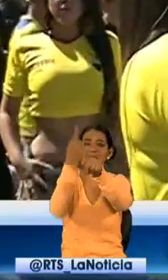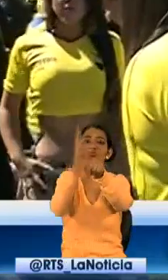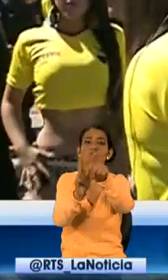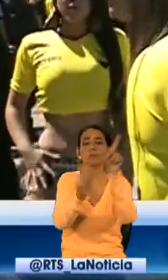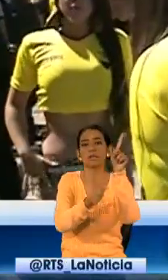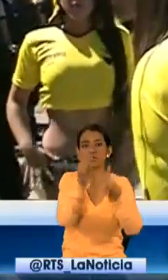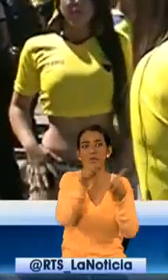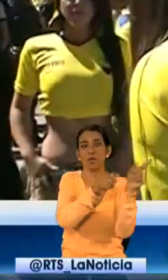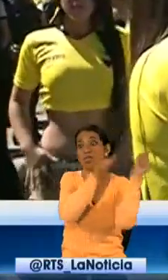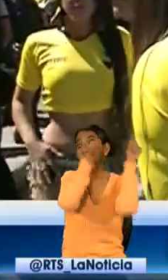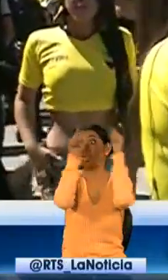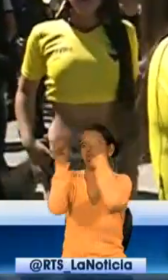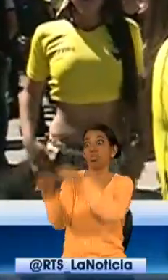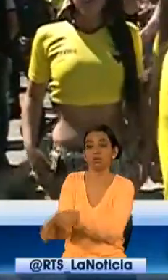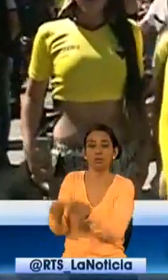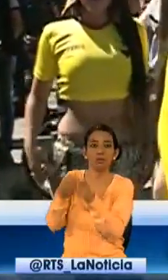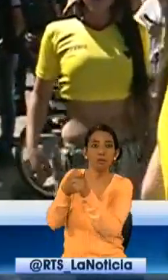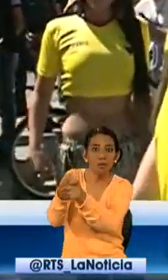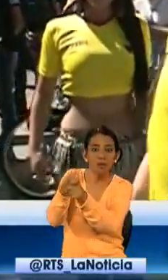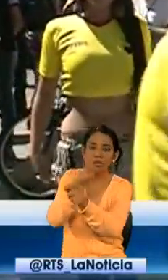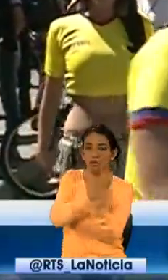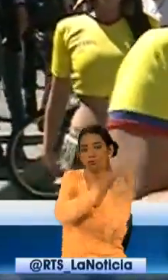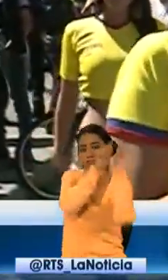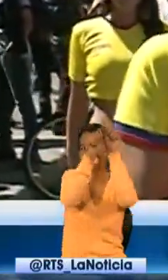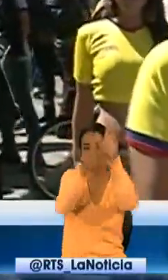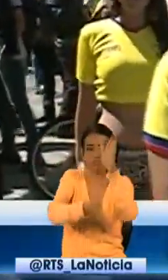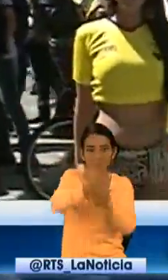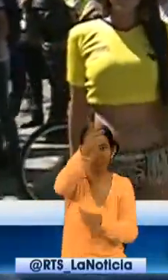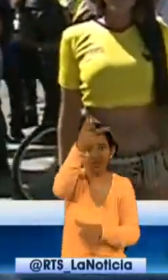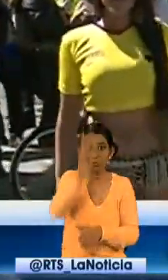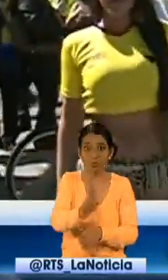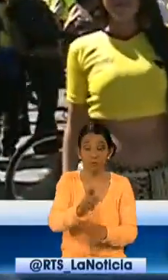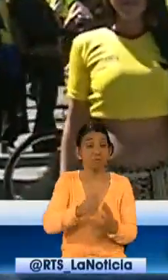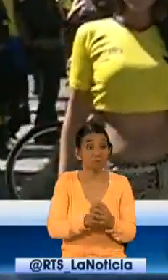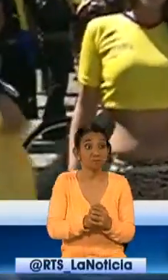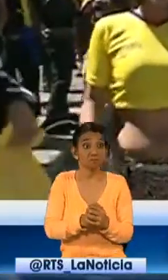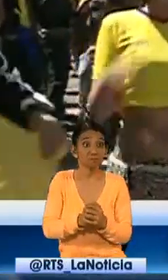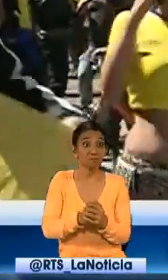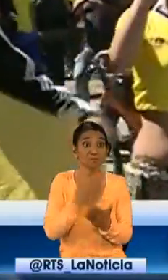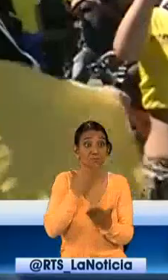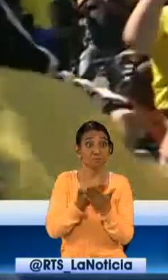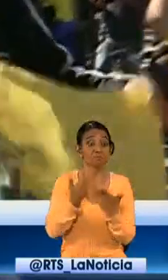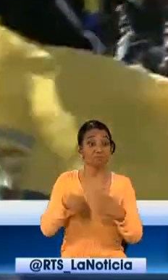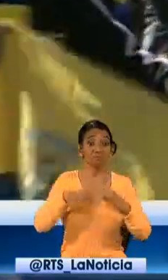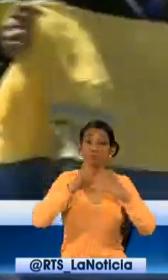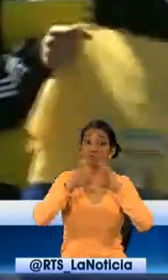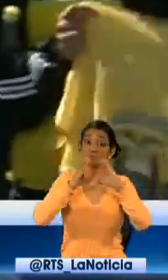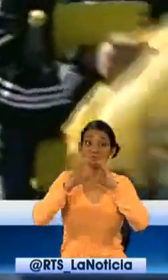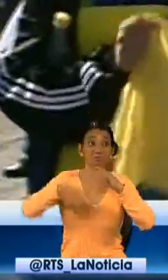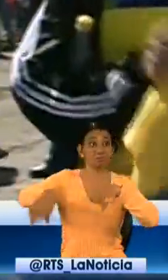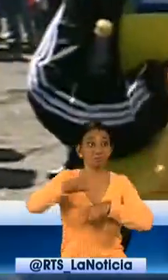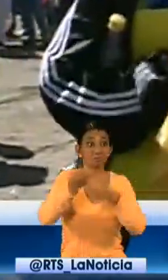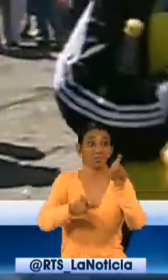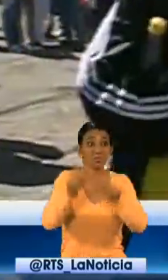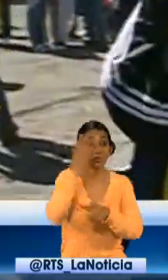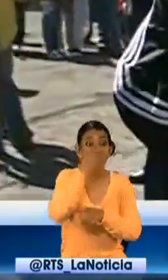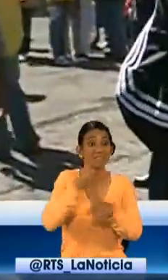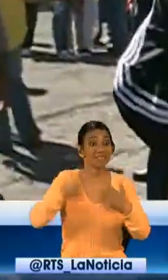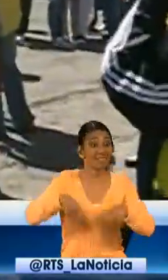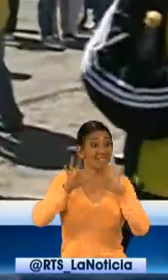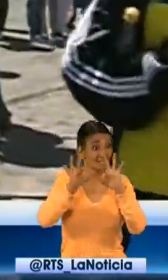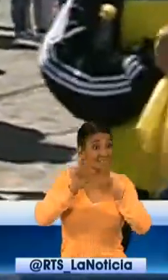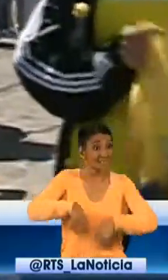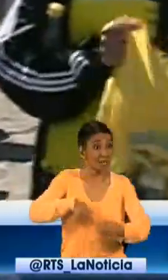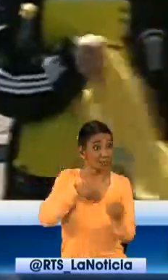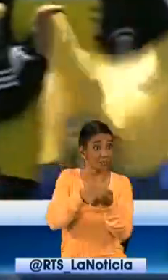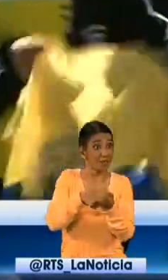gente no tenga que avanzar hasta la parada de la Río Coca. Perfecto, muchísimas gracias. Bueno, vamos a conversar con la gente. Estas bellas mujeres ya están listas apoyando